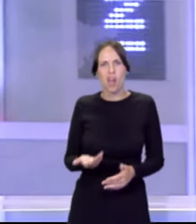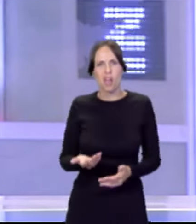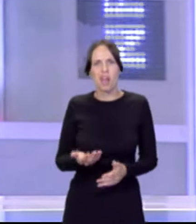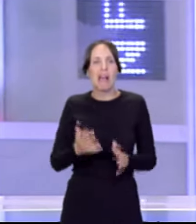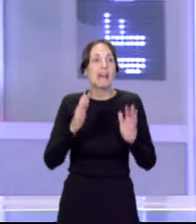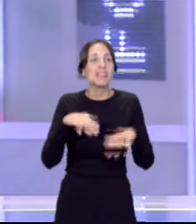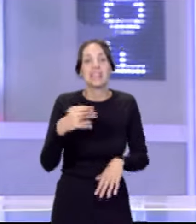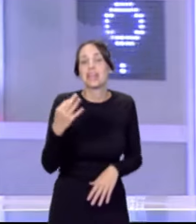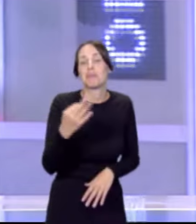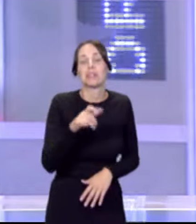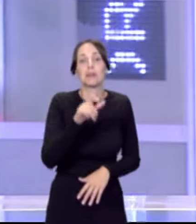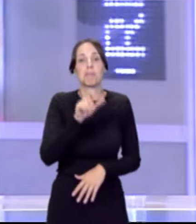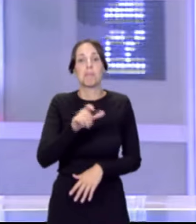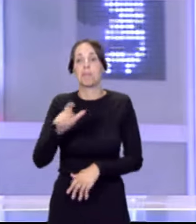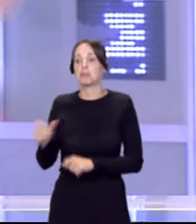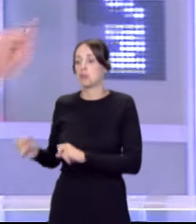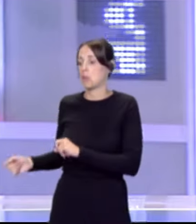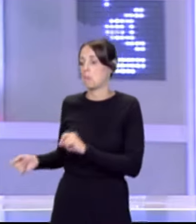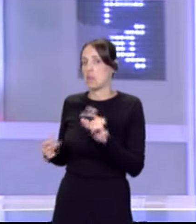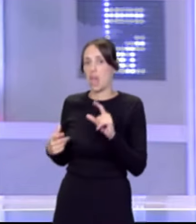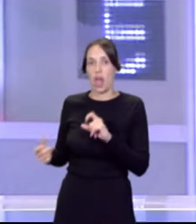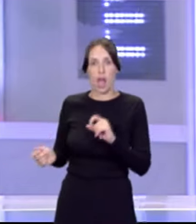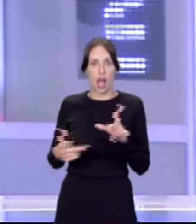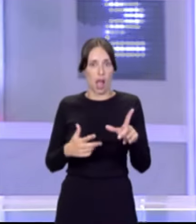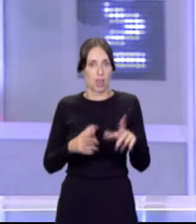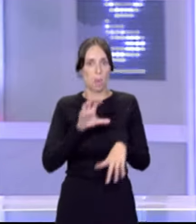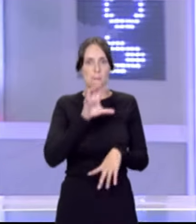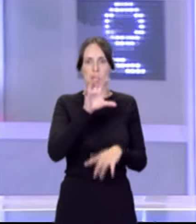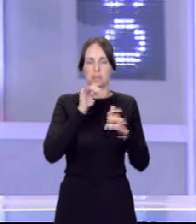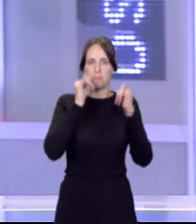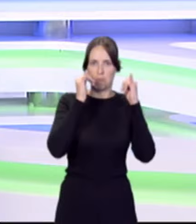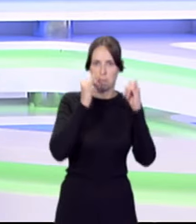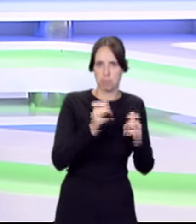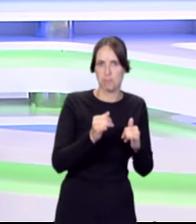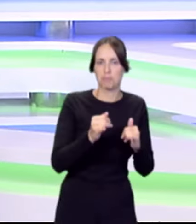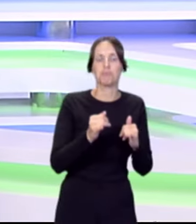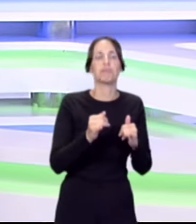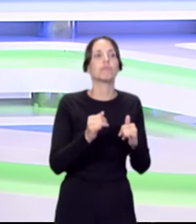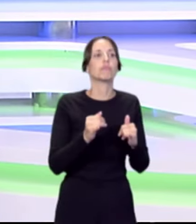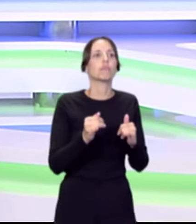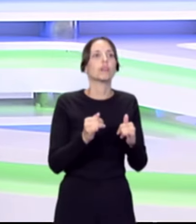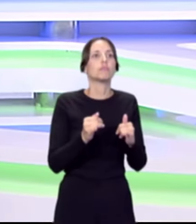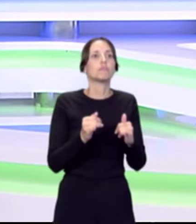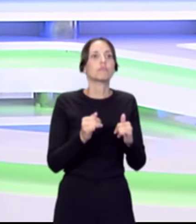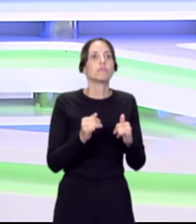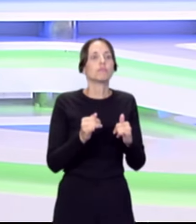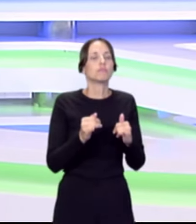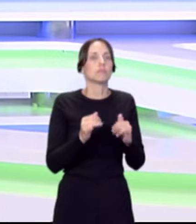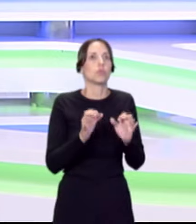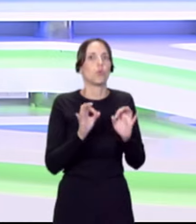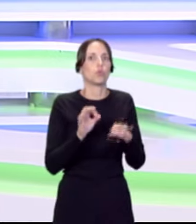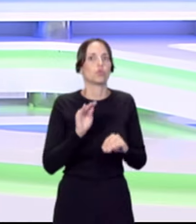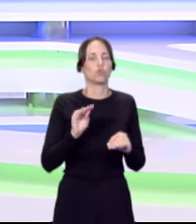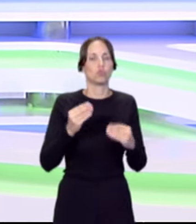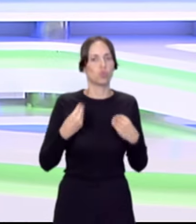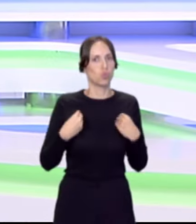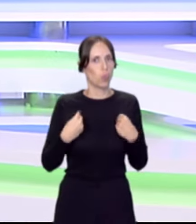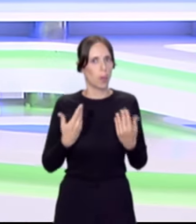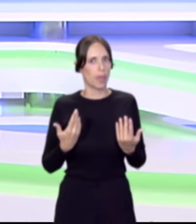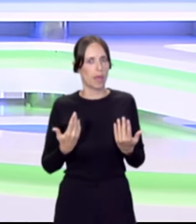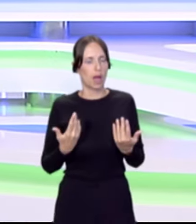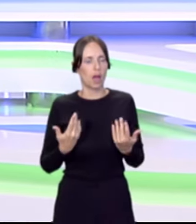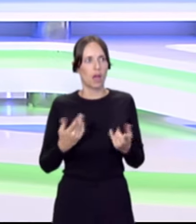llega a un país, a una isla, a una zona determinada, con la que tú estás jugando también con su vida. O sea,